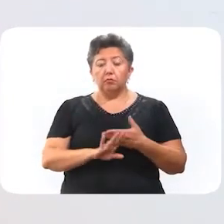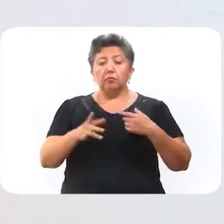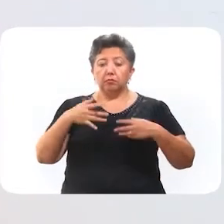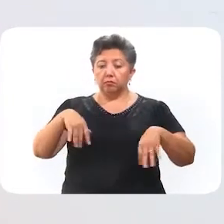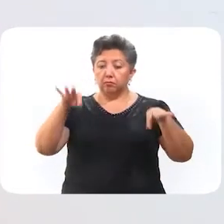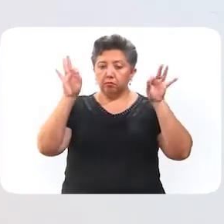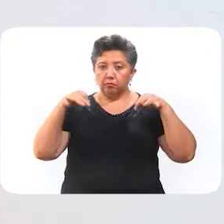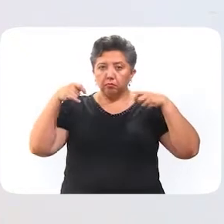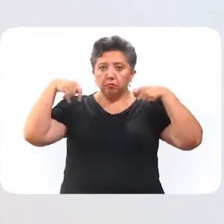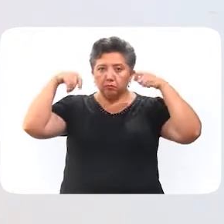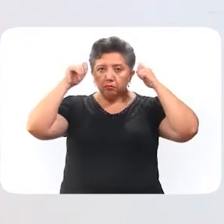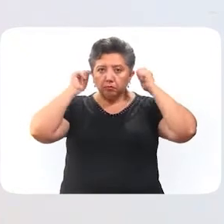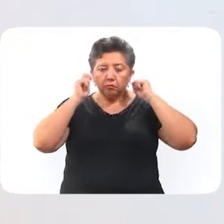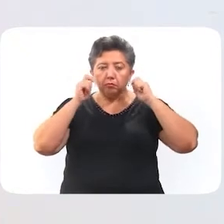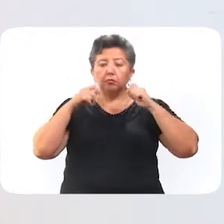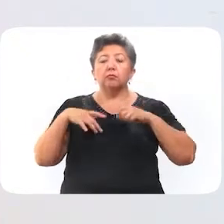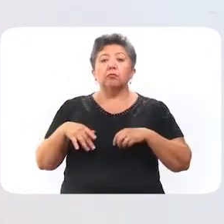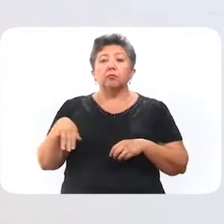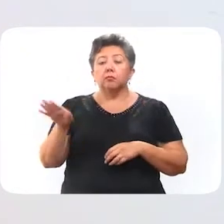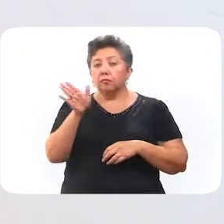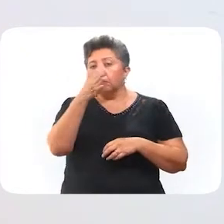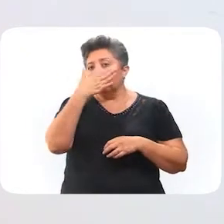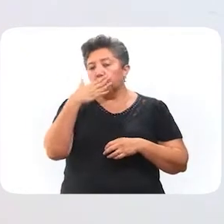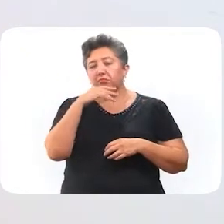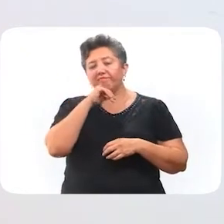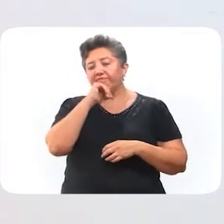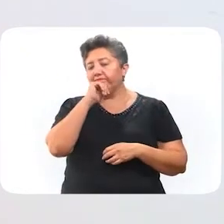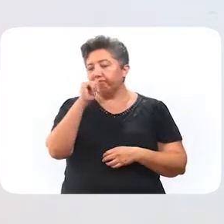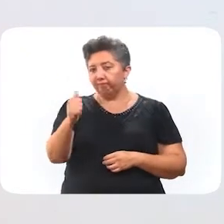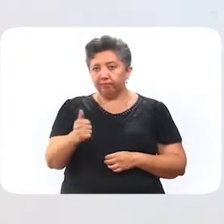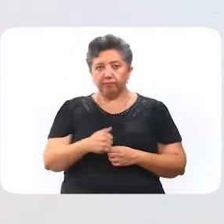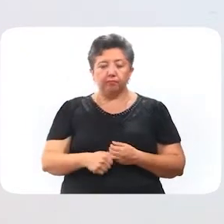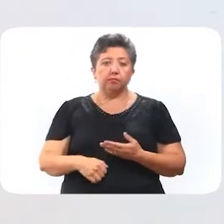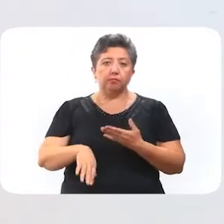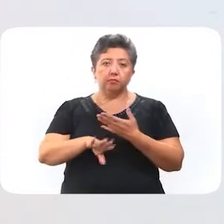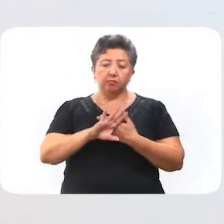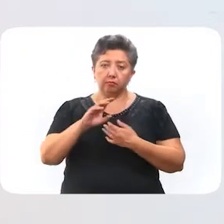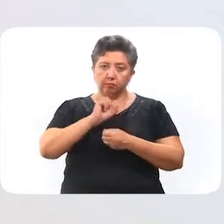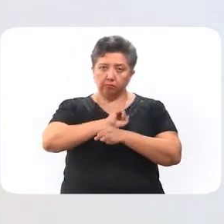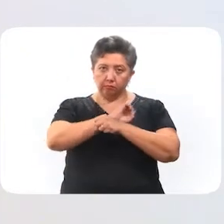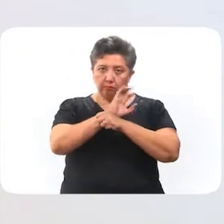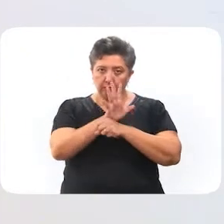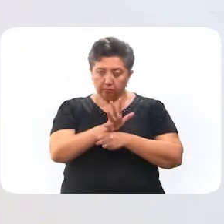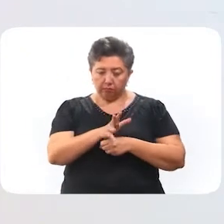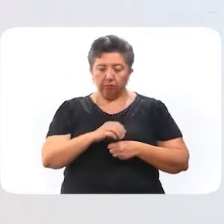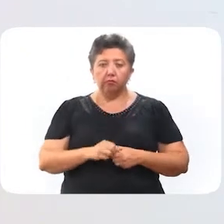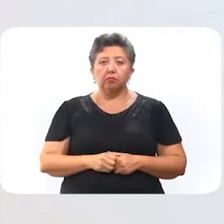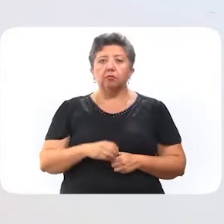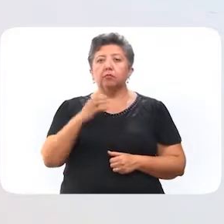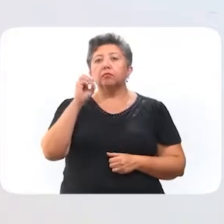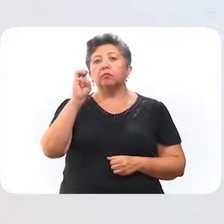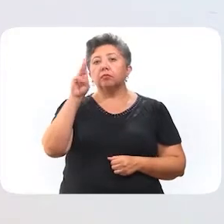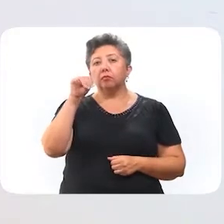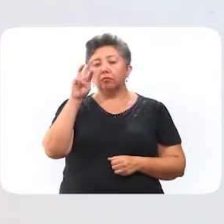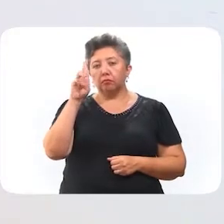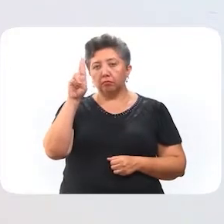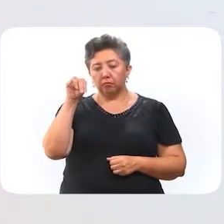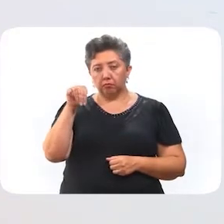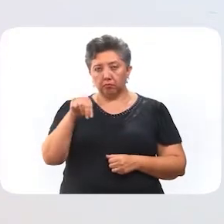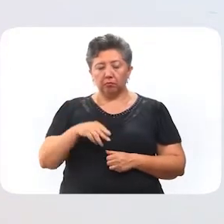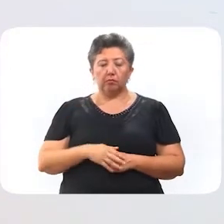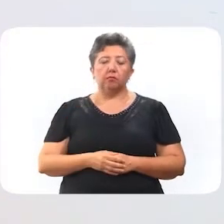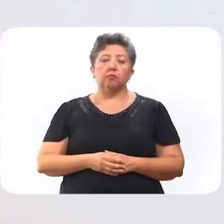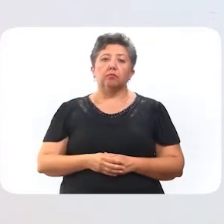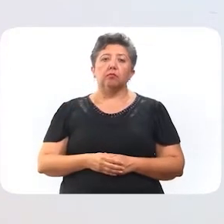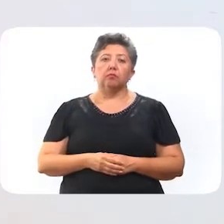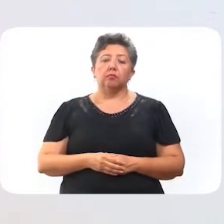uso de cubrebocas de tela o pañoletas, ya que está descrito que no brinda ninguna protección contra el COVID, incluida la